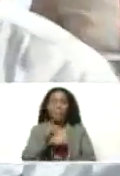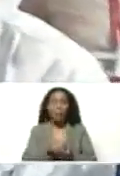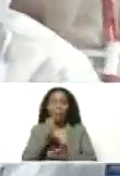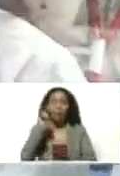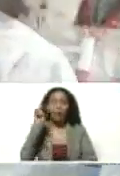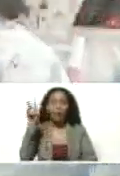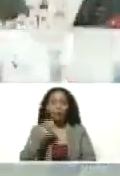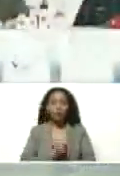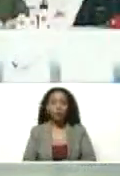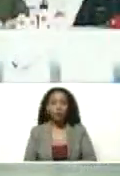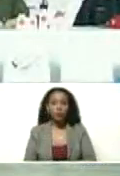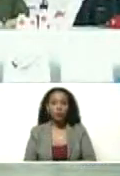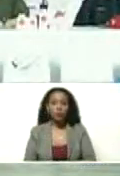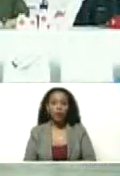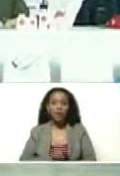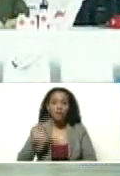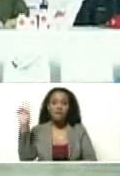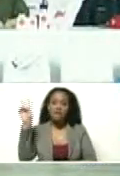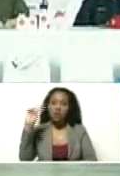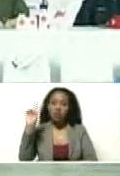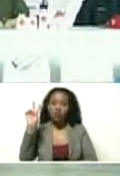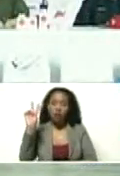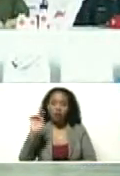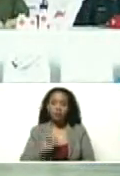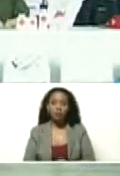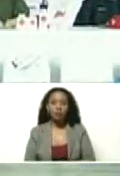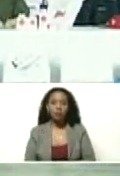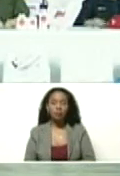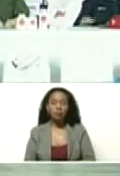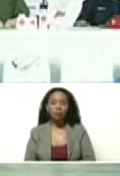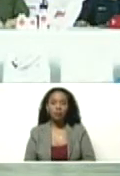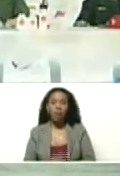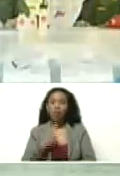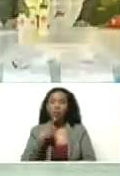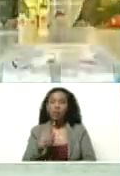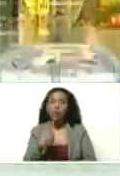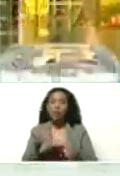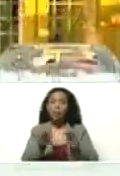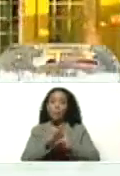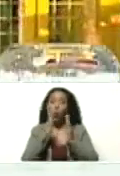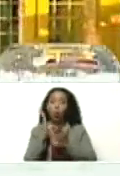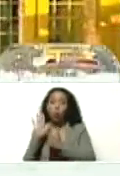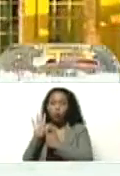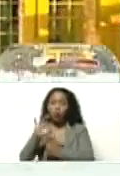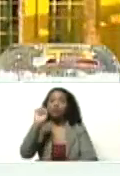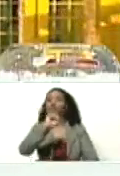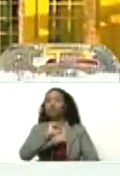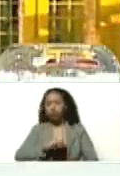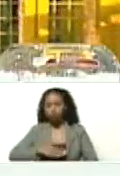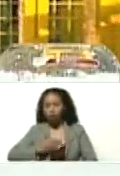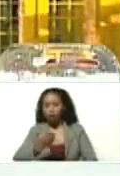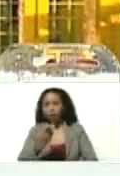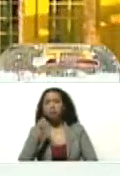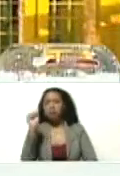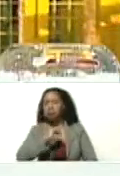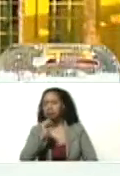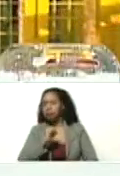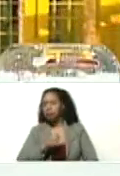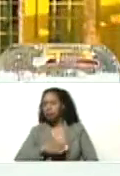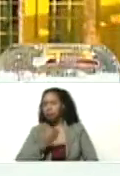2022, Venezuela le está diciendo al mundo, sí se puede, sí se